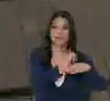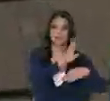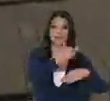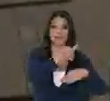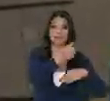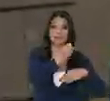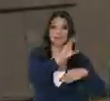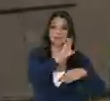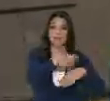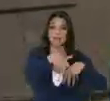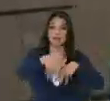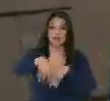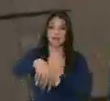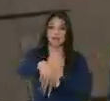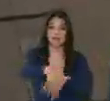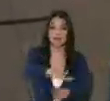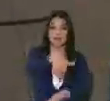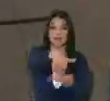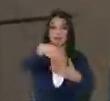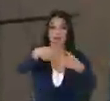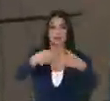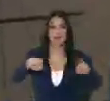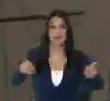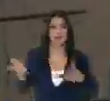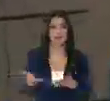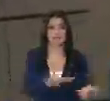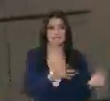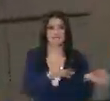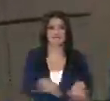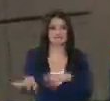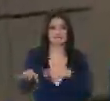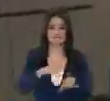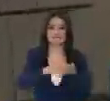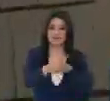todas las calles del Centro Histórico, y un sinnúmero de eventos, así que todos cordialmente invitados, Rob.